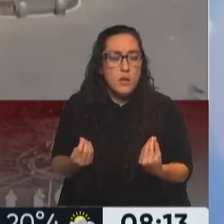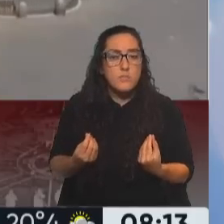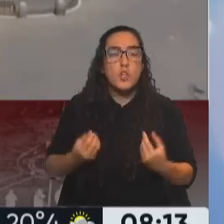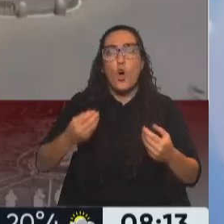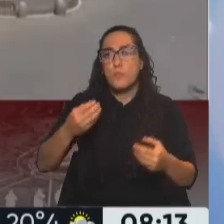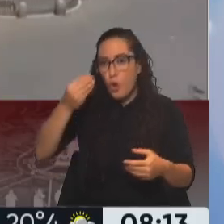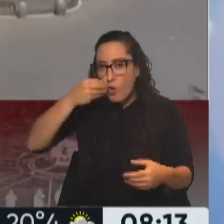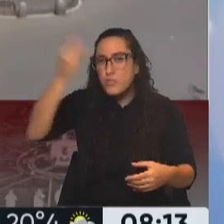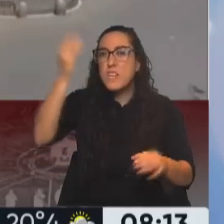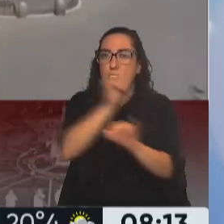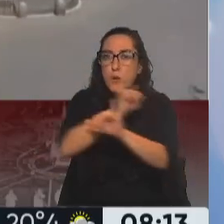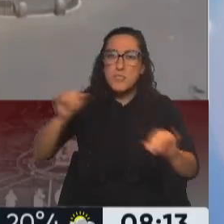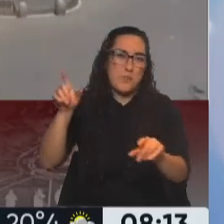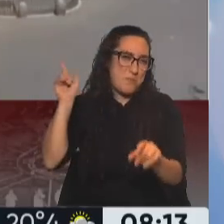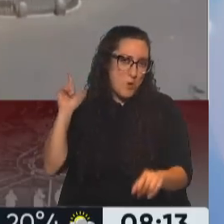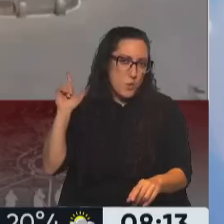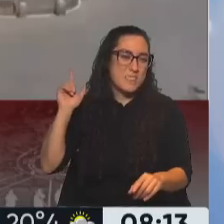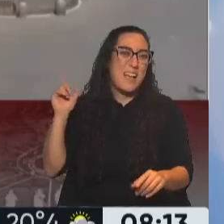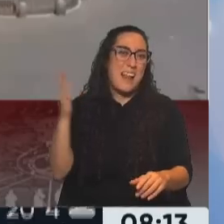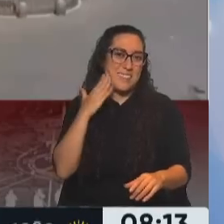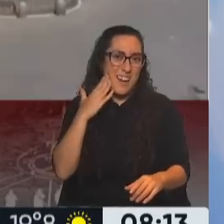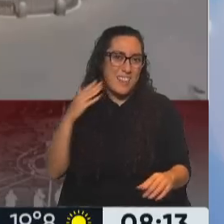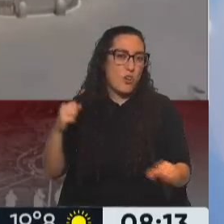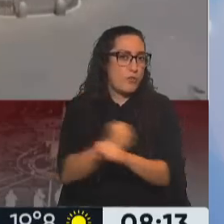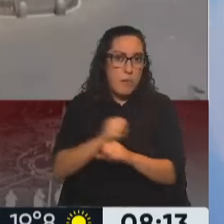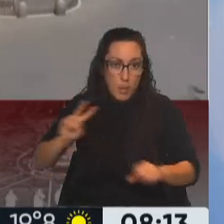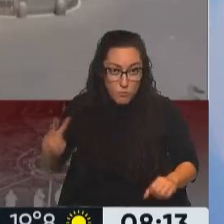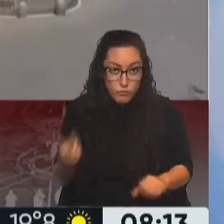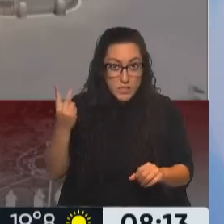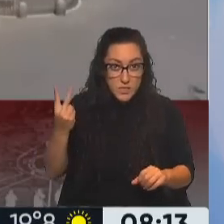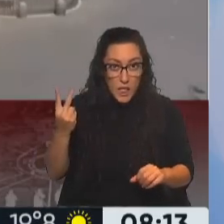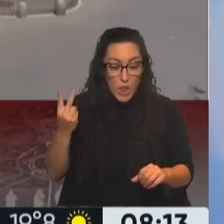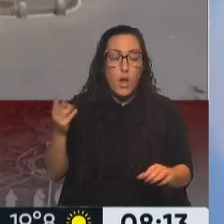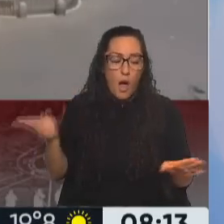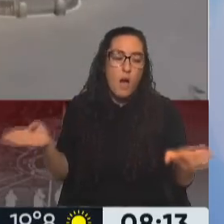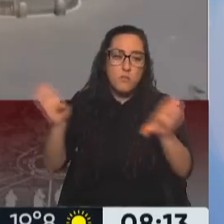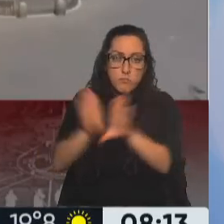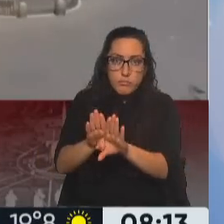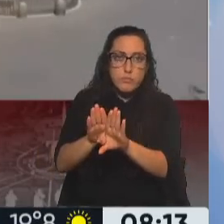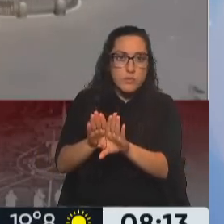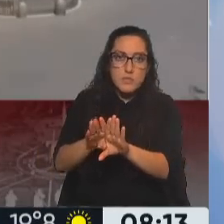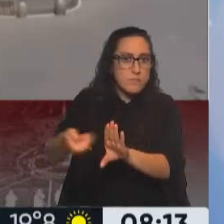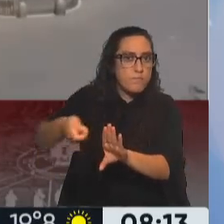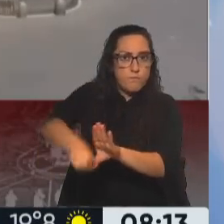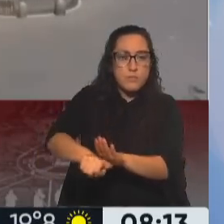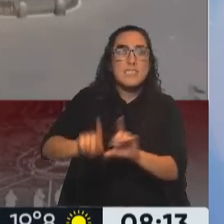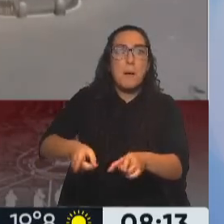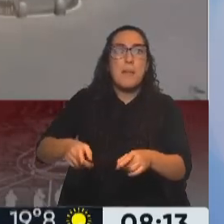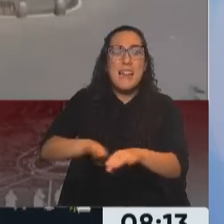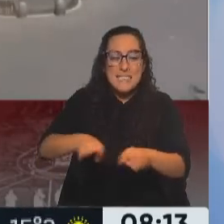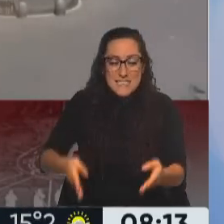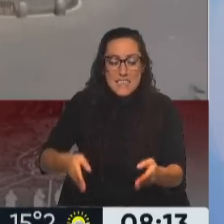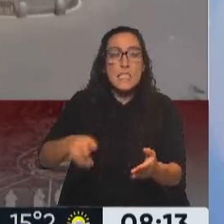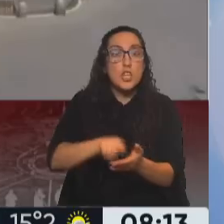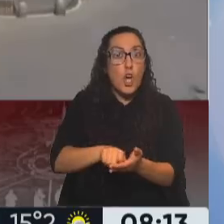formalmente, esto ocurrió el lunes a la tarde, que lo hizo el cardenal Camarlengo, después de eso se sella la habitación y el escritorio. O sea, hubo dos